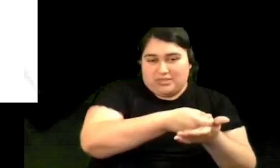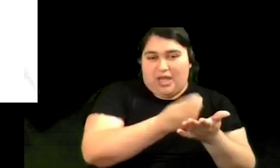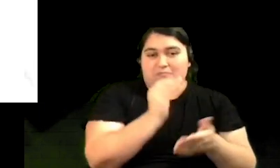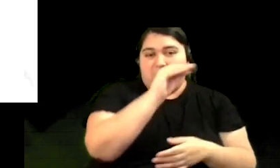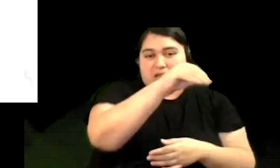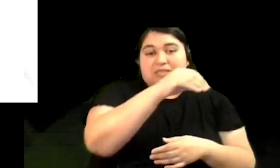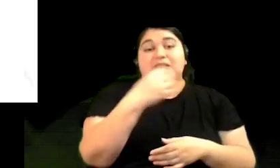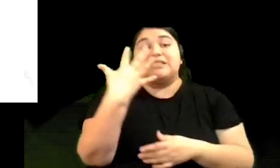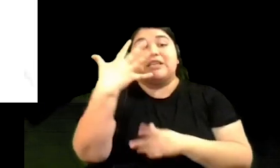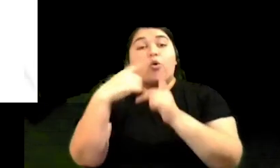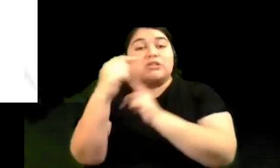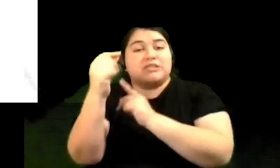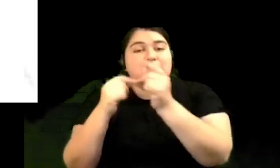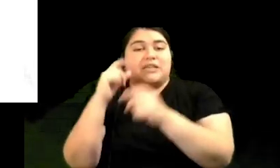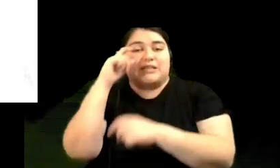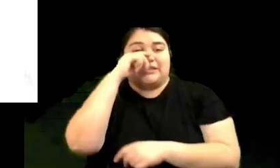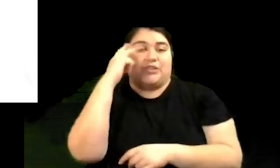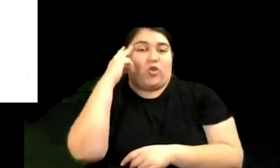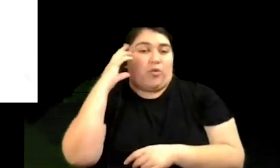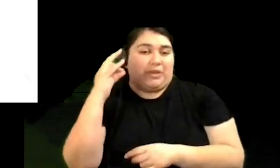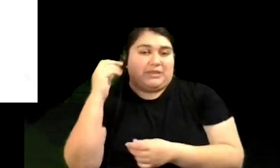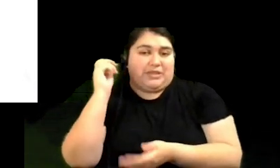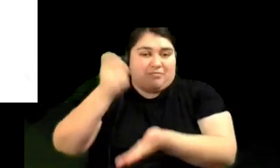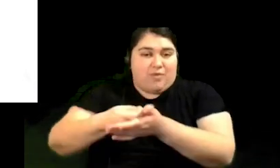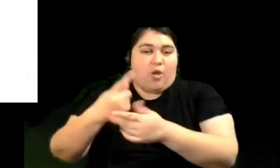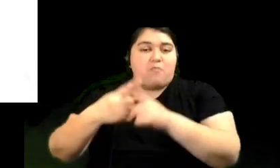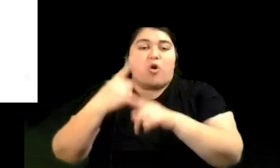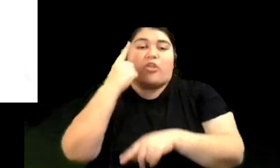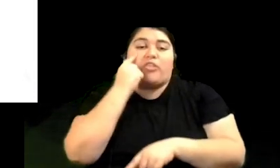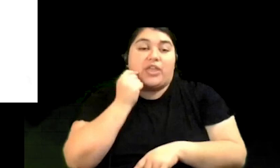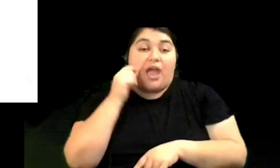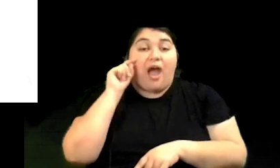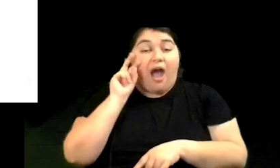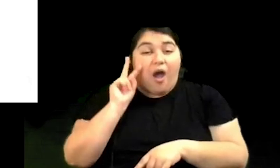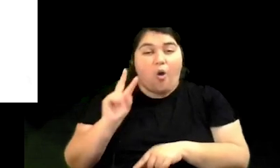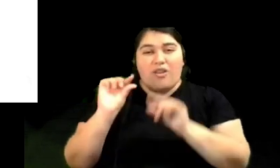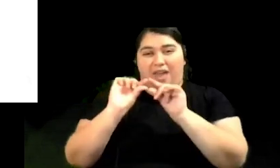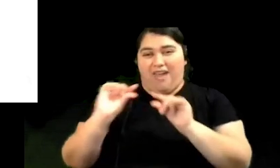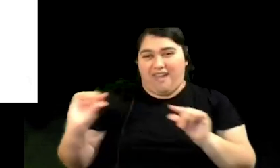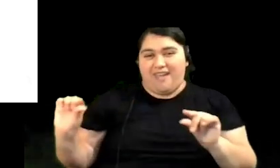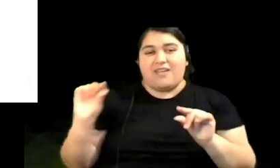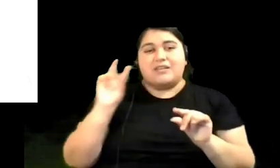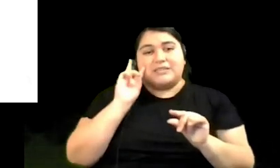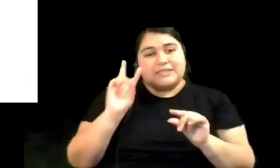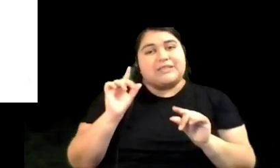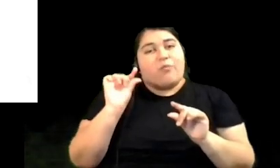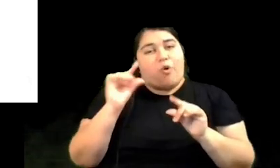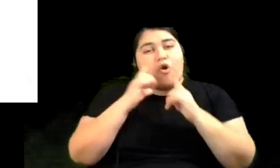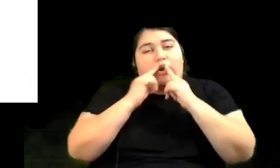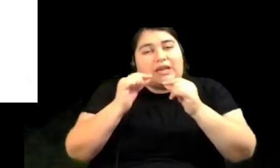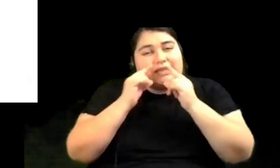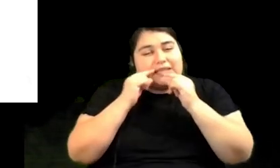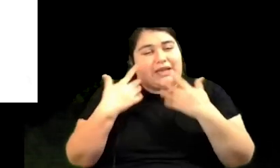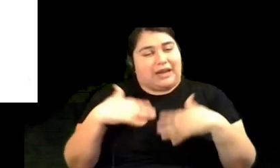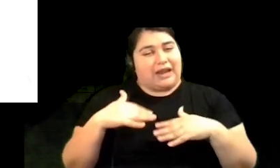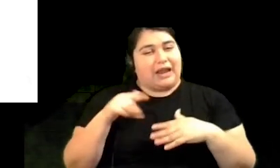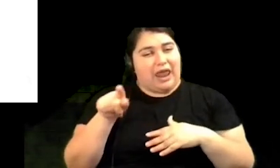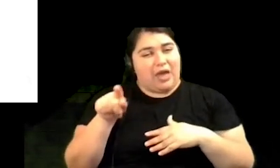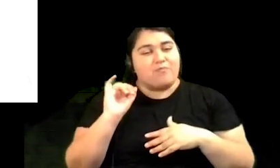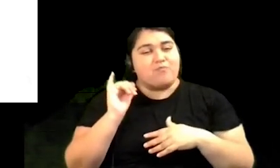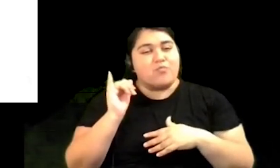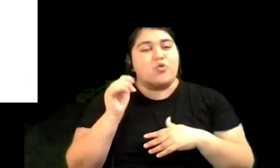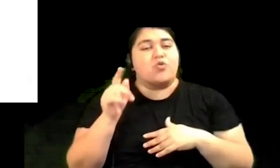Si hubiera ido a 5 estrellas, 7,90. Ahora fíjense, ¿no? Esto también es criticable en qué sentido. Por más que sea una